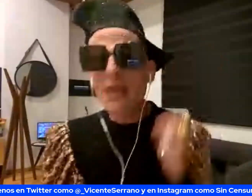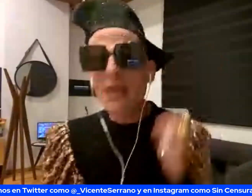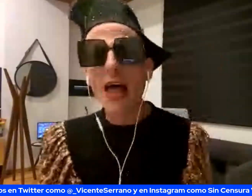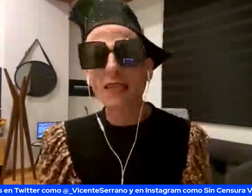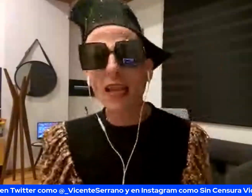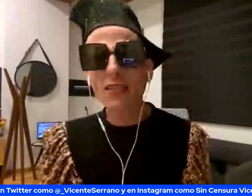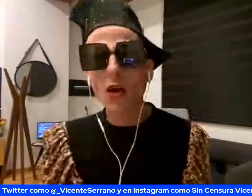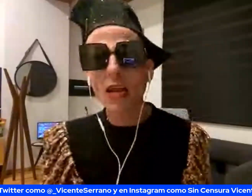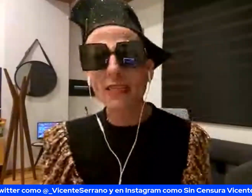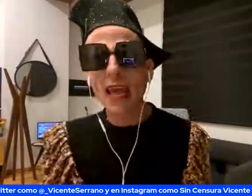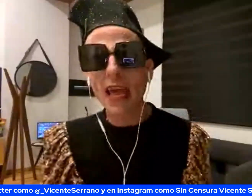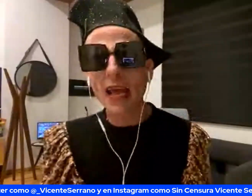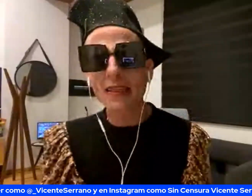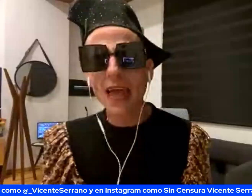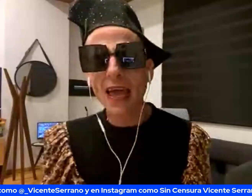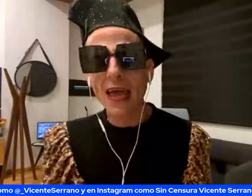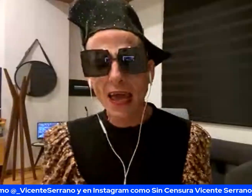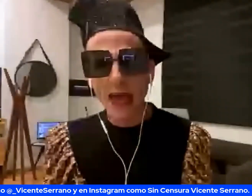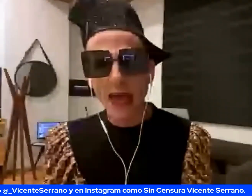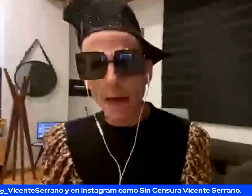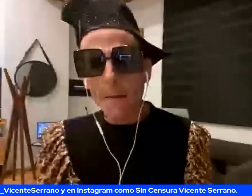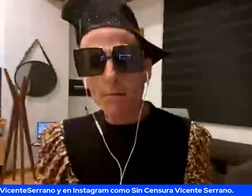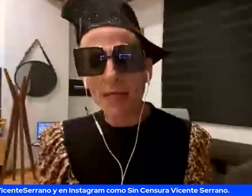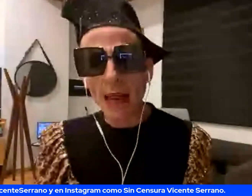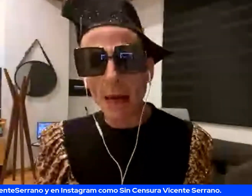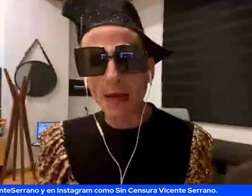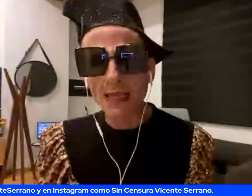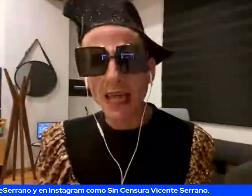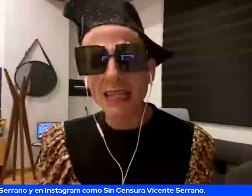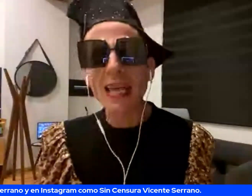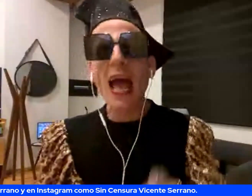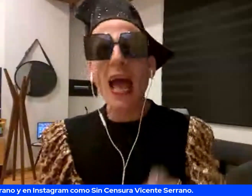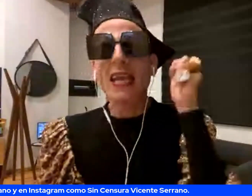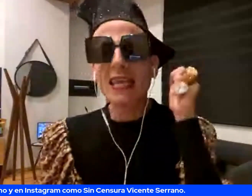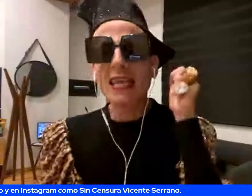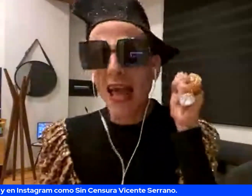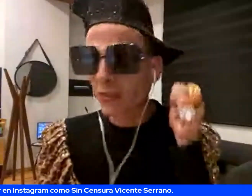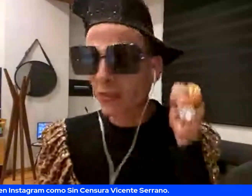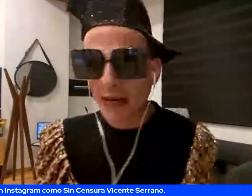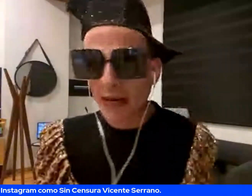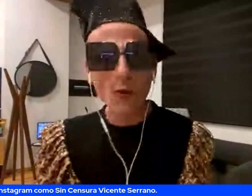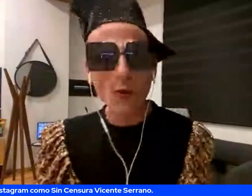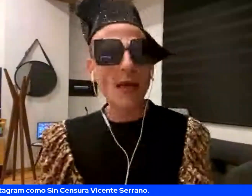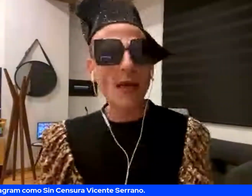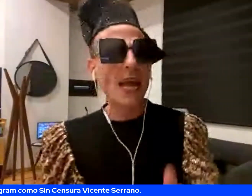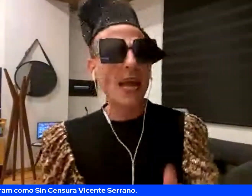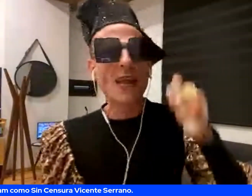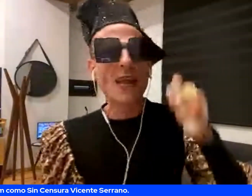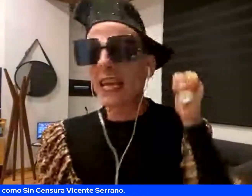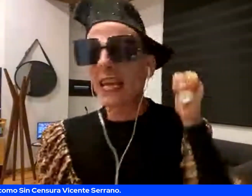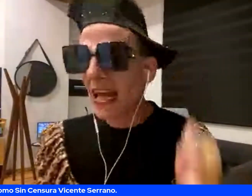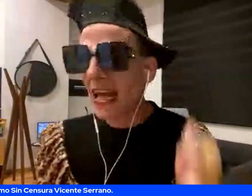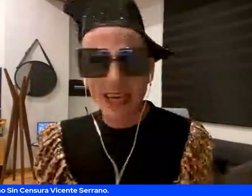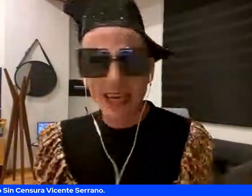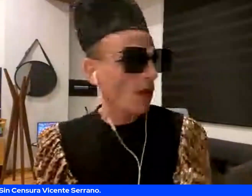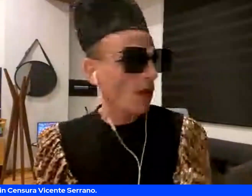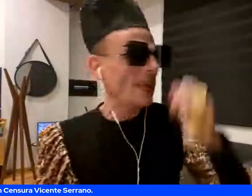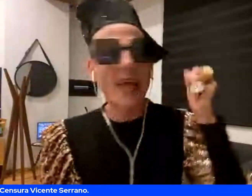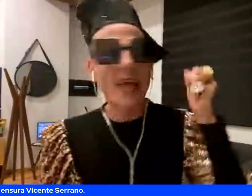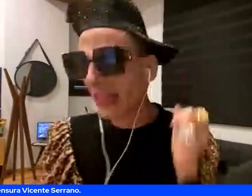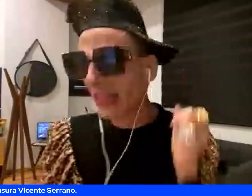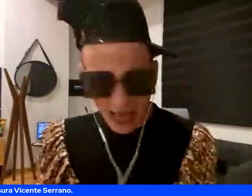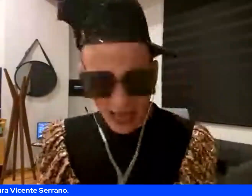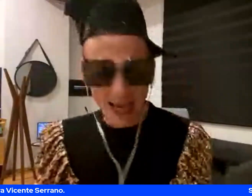y vienen las elecciones de la presidencia y de las gubernaturas que vienen, y de la Senado,